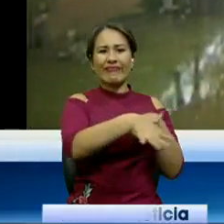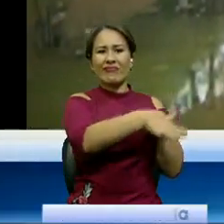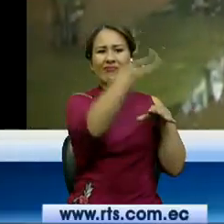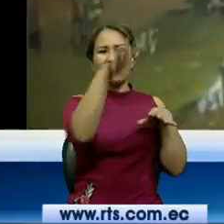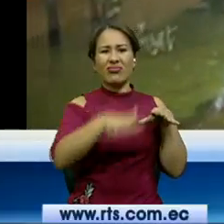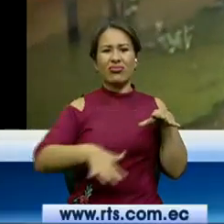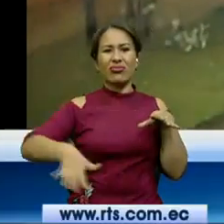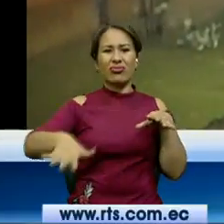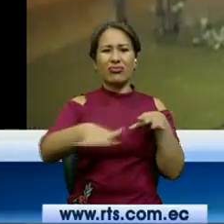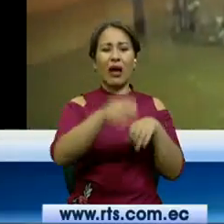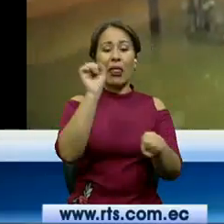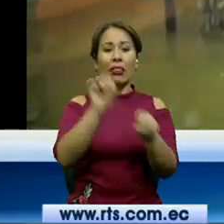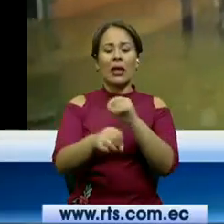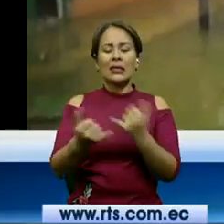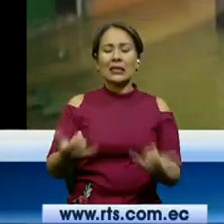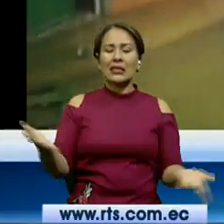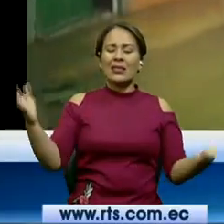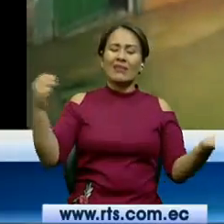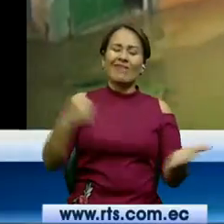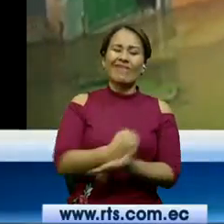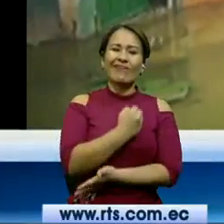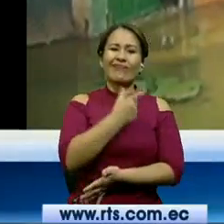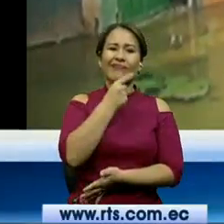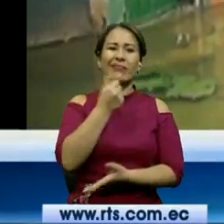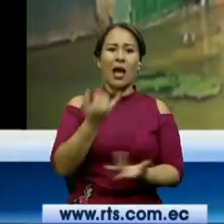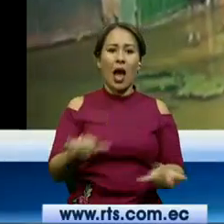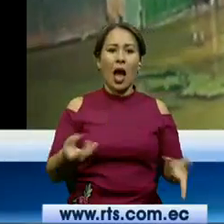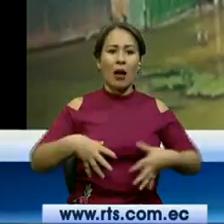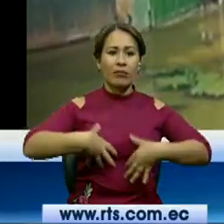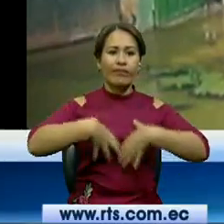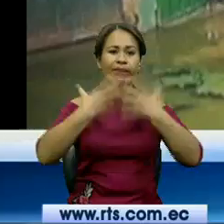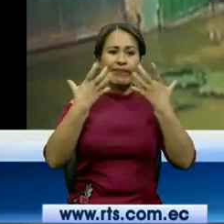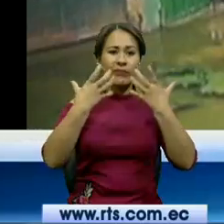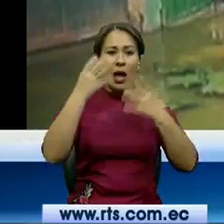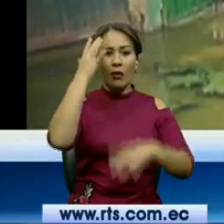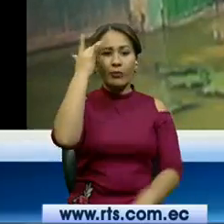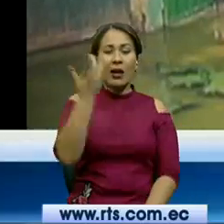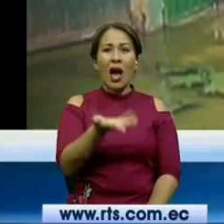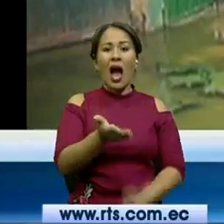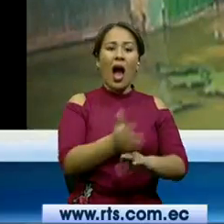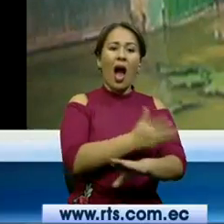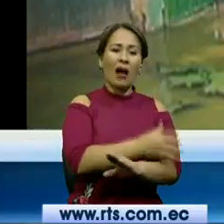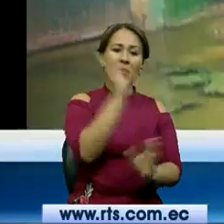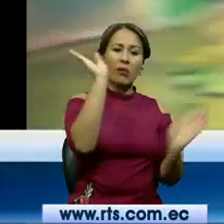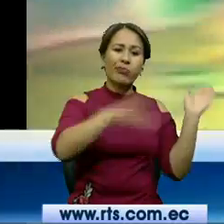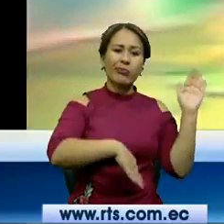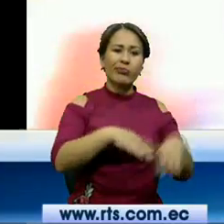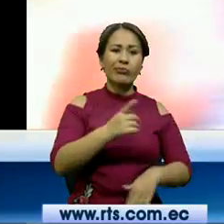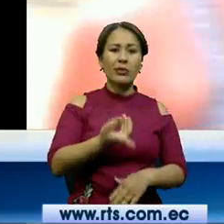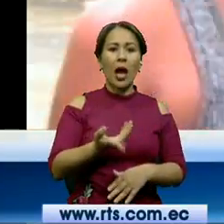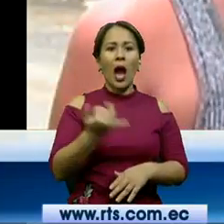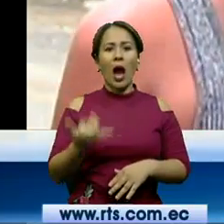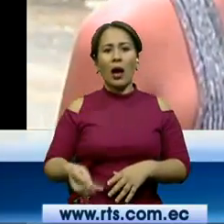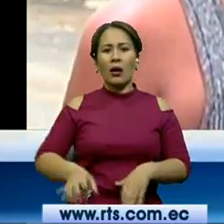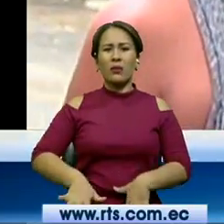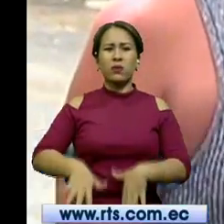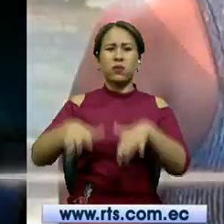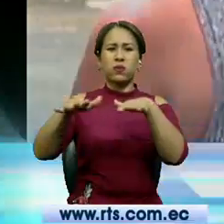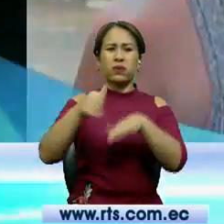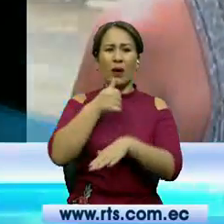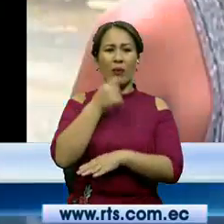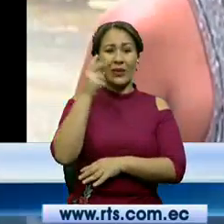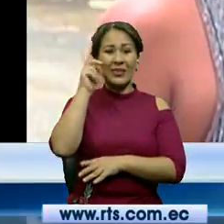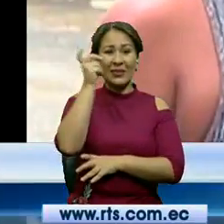ríos. Esto ha llevado a la inundación de gran parte de escuelas y colegios. Se los ha visto cómo están